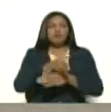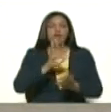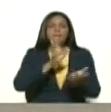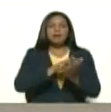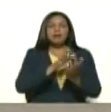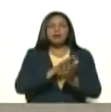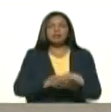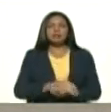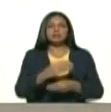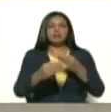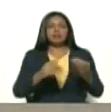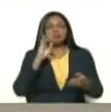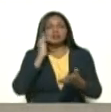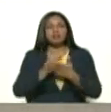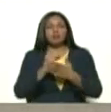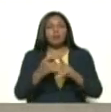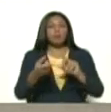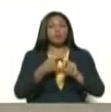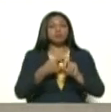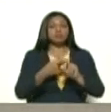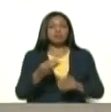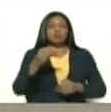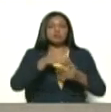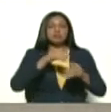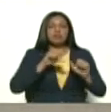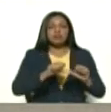donde se le hace la prueba y da positivo.